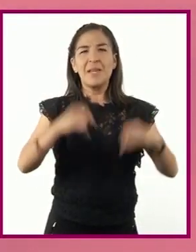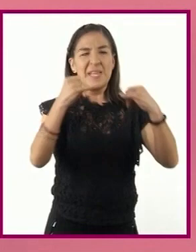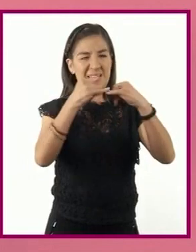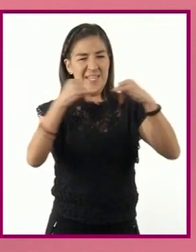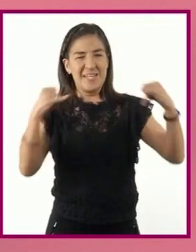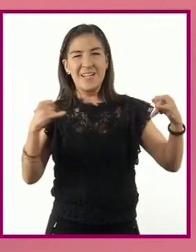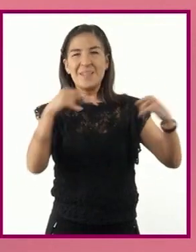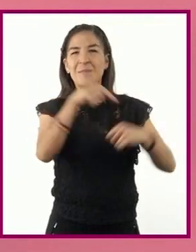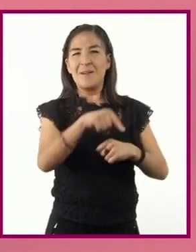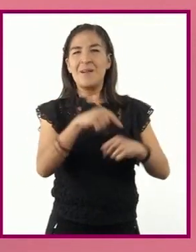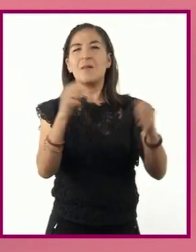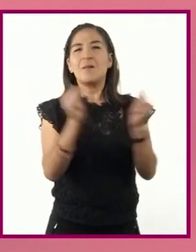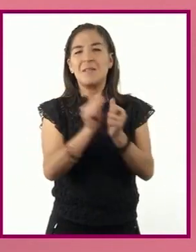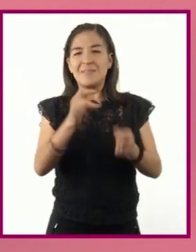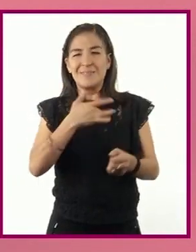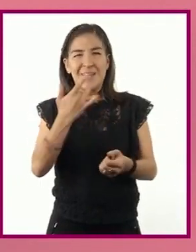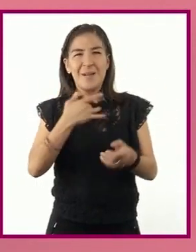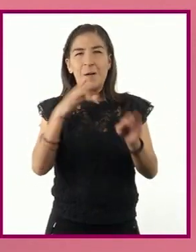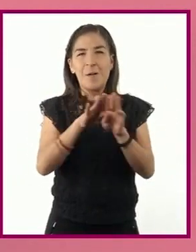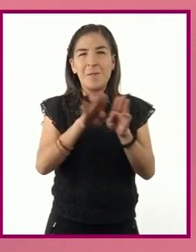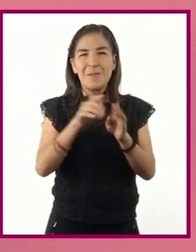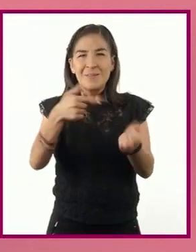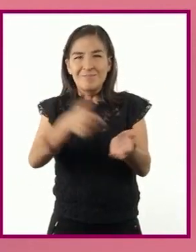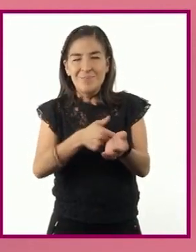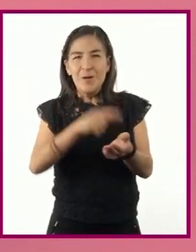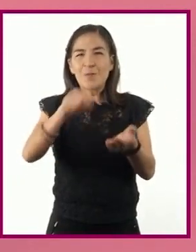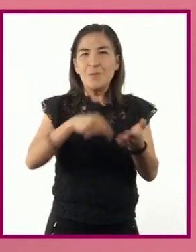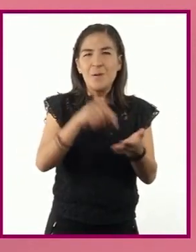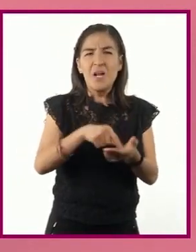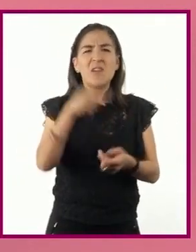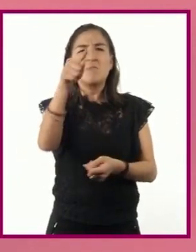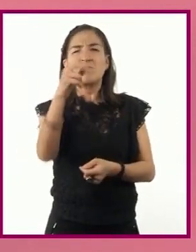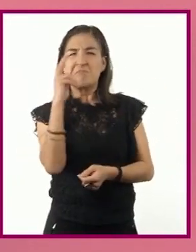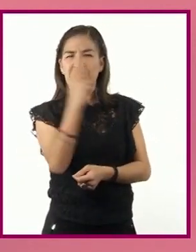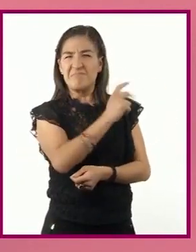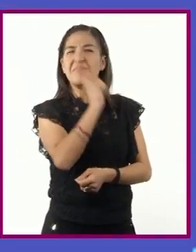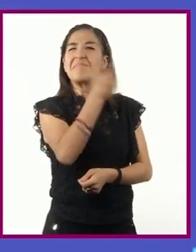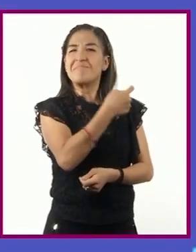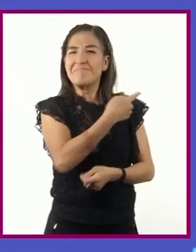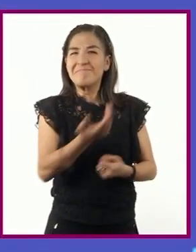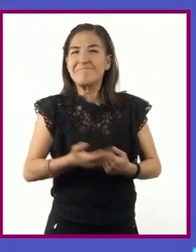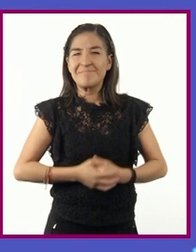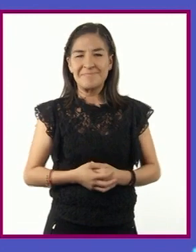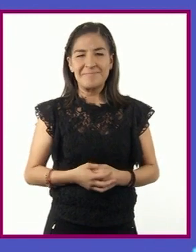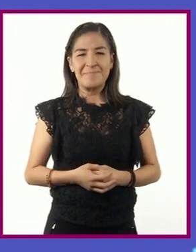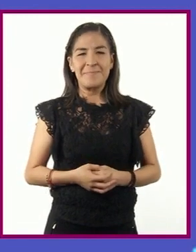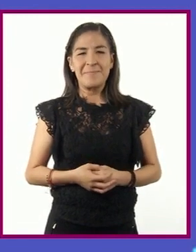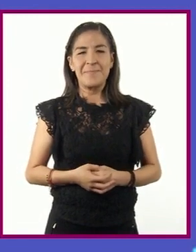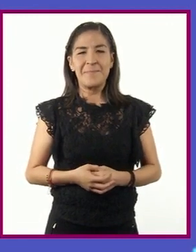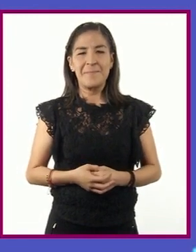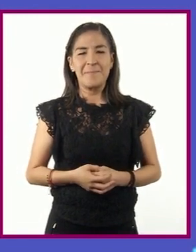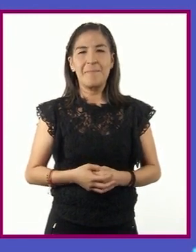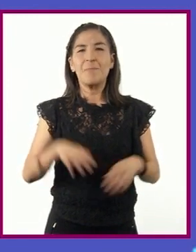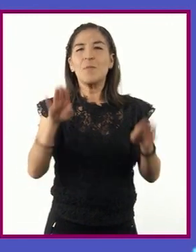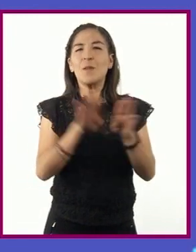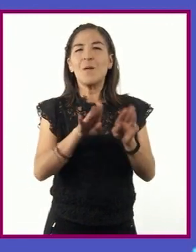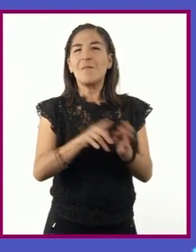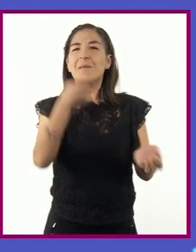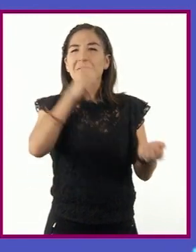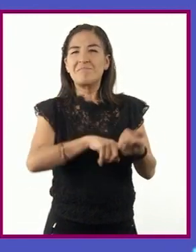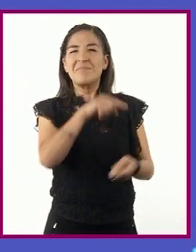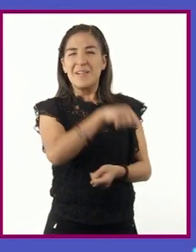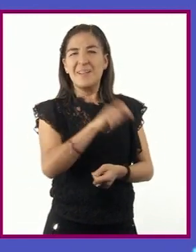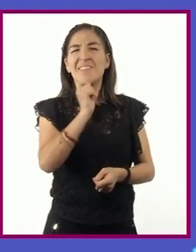la sensación de laberinto. Pero ustedes, ¿qué vieron? La oportunidad que nos brindan